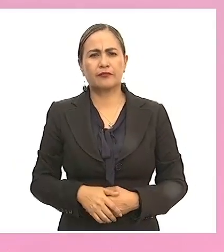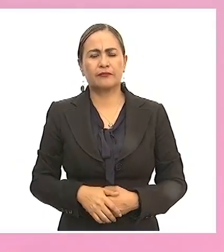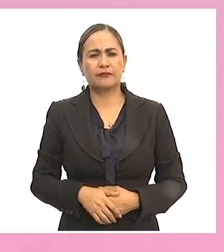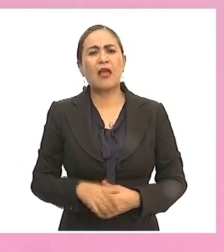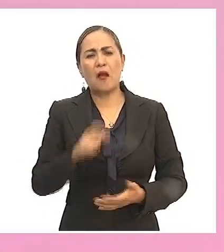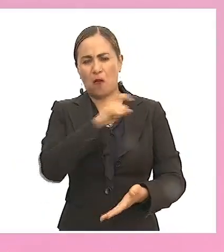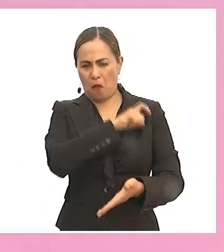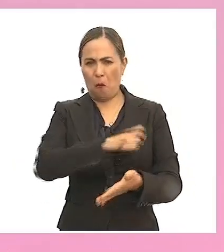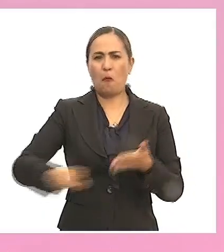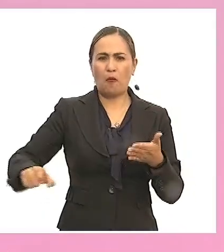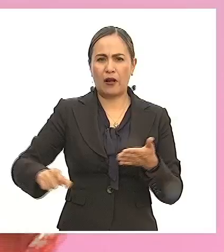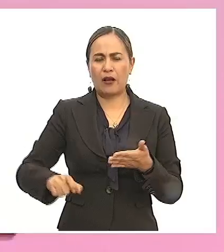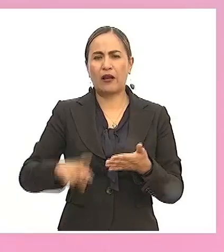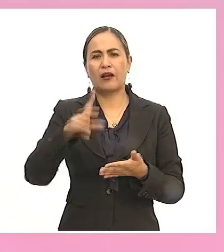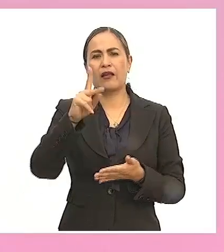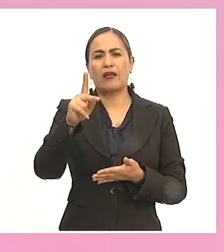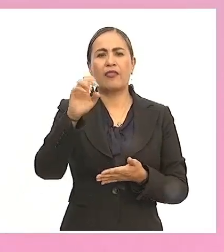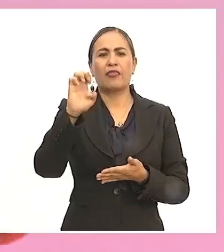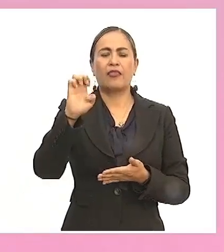a comprar Deer Park